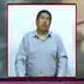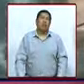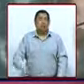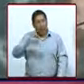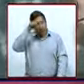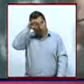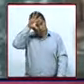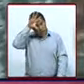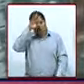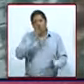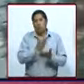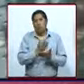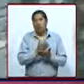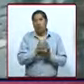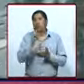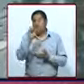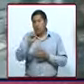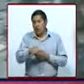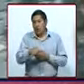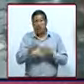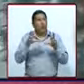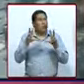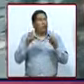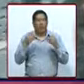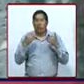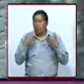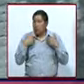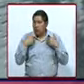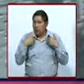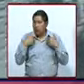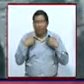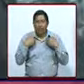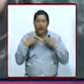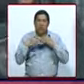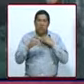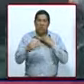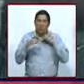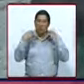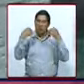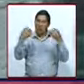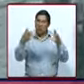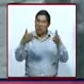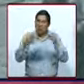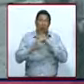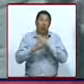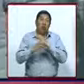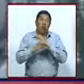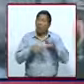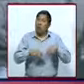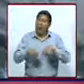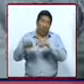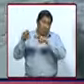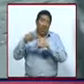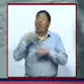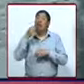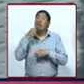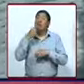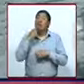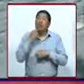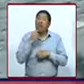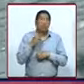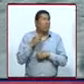Tarija quedará paralizada, sin servicio de transporte este próximo 1 de agosto, pues el sector del transporte ha referido que